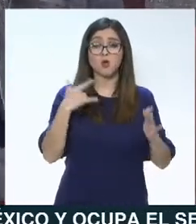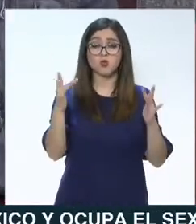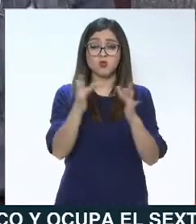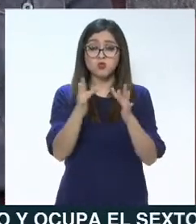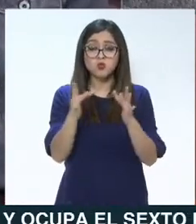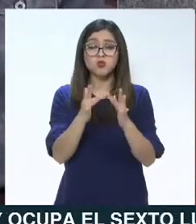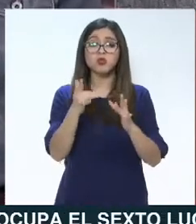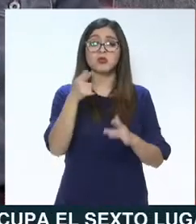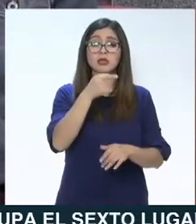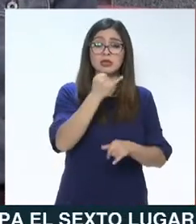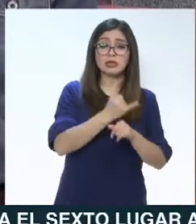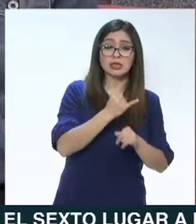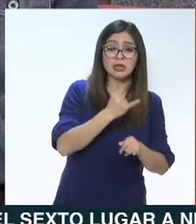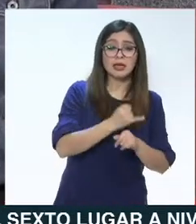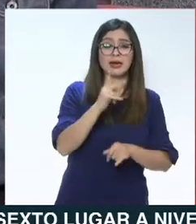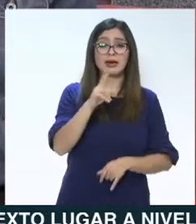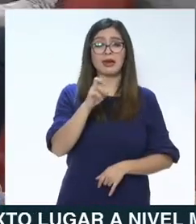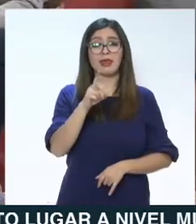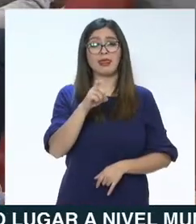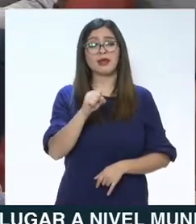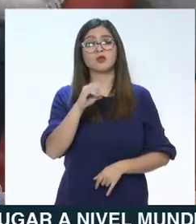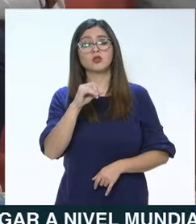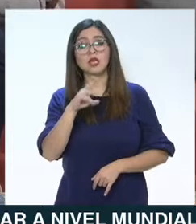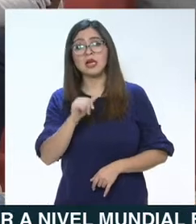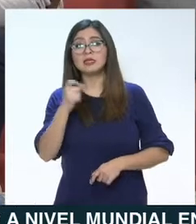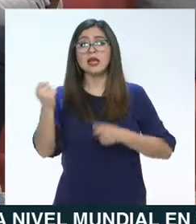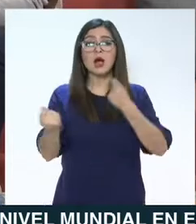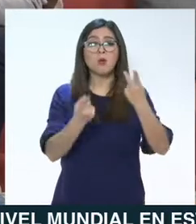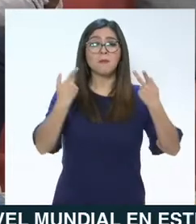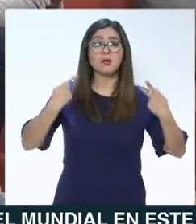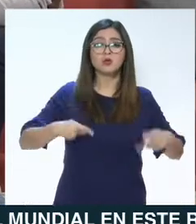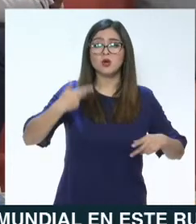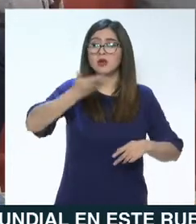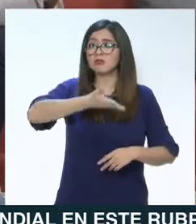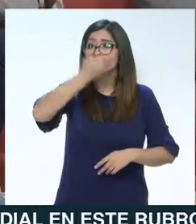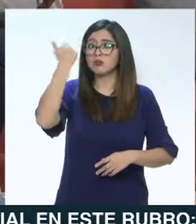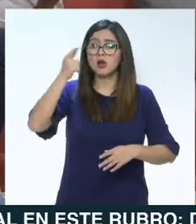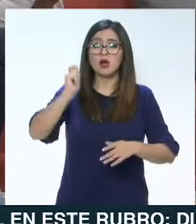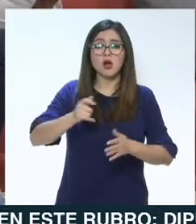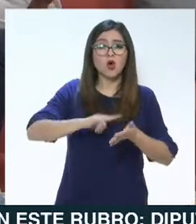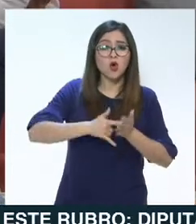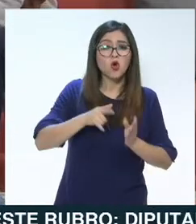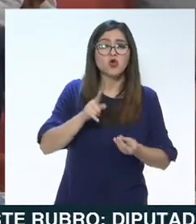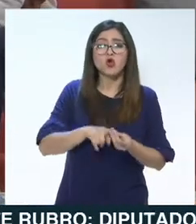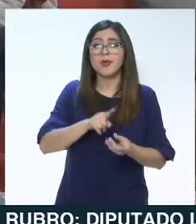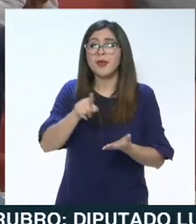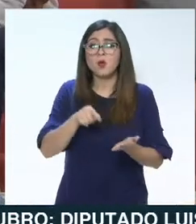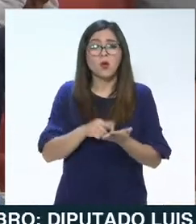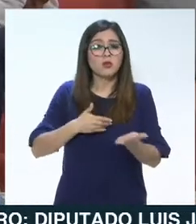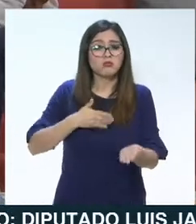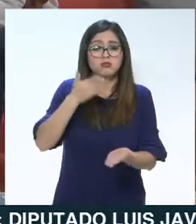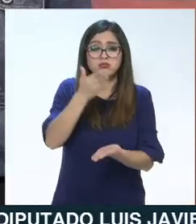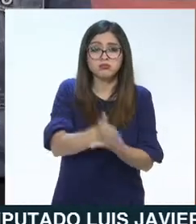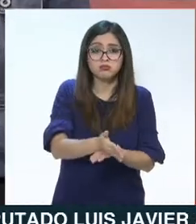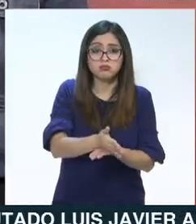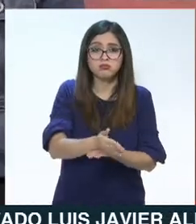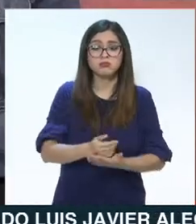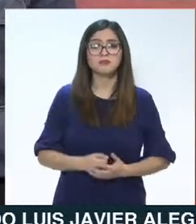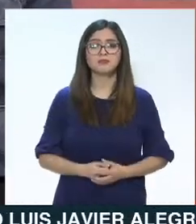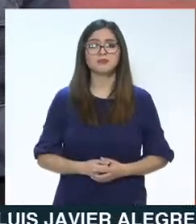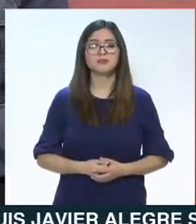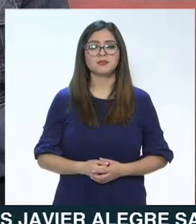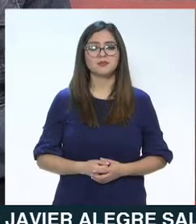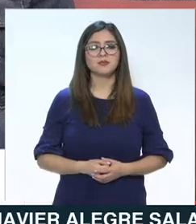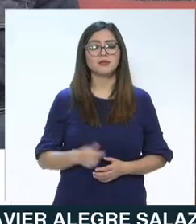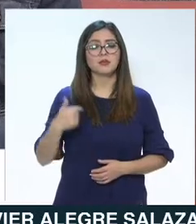saber, pues si a alguien se le pasa los horarios o la dirección exacta, poder buscar y saber dónde encontrarlas? Bueno, yo